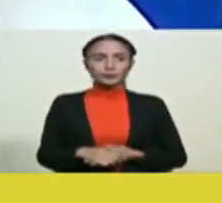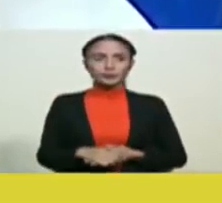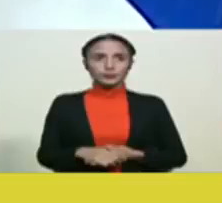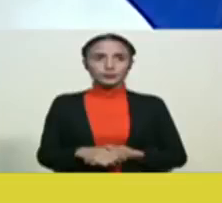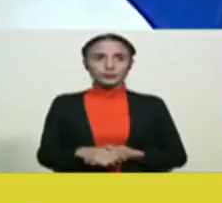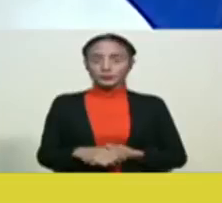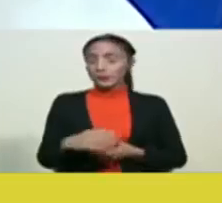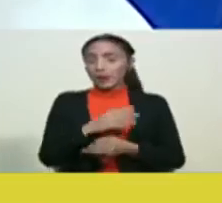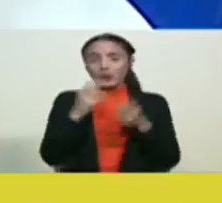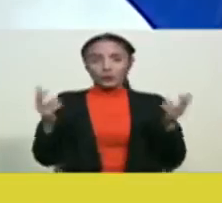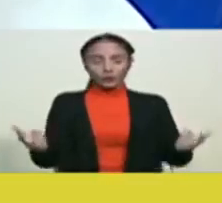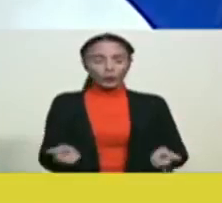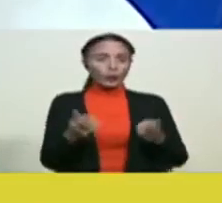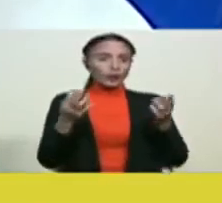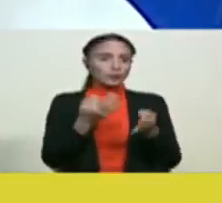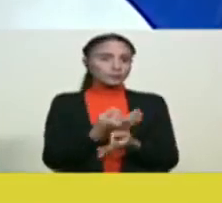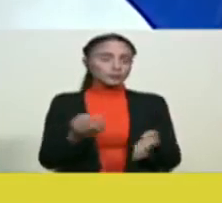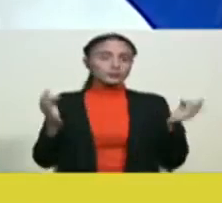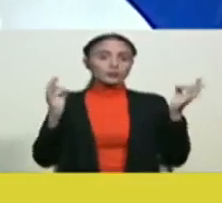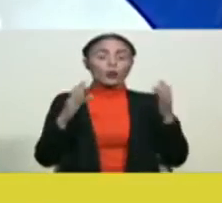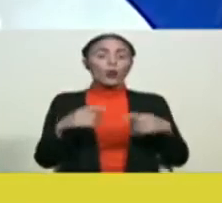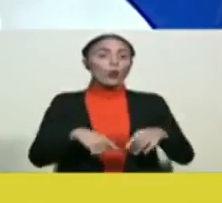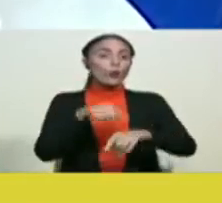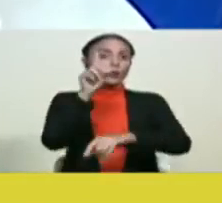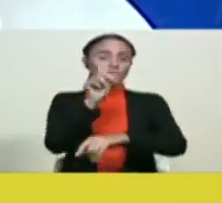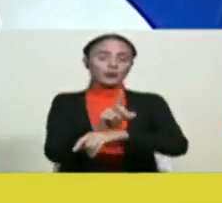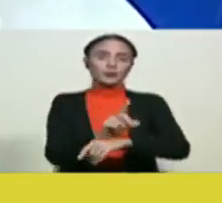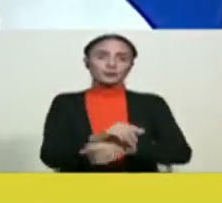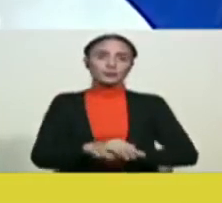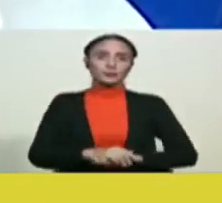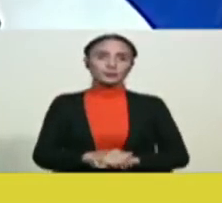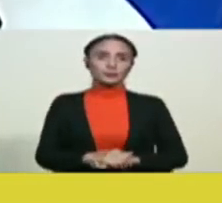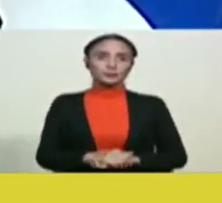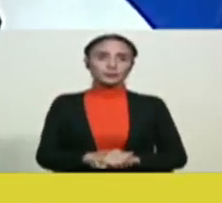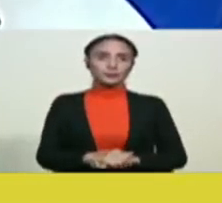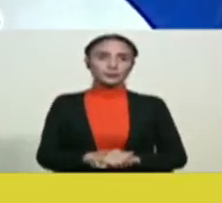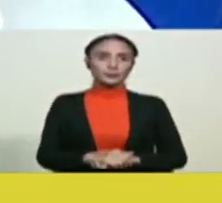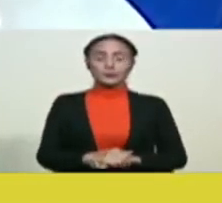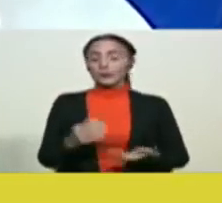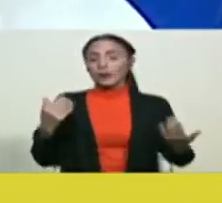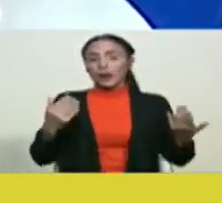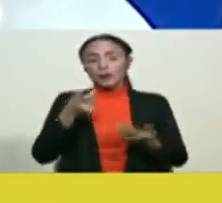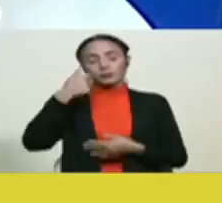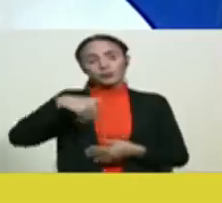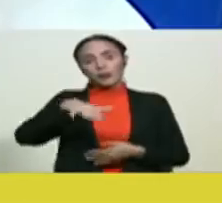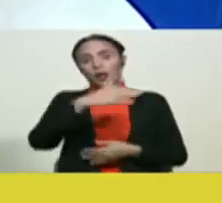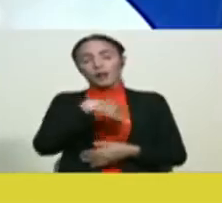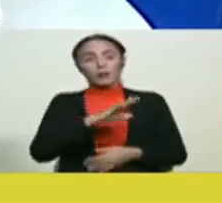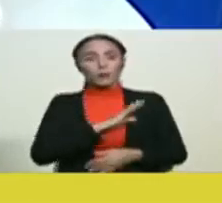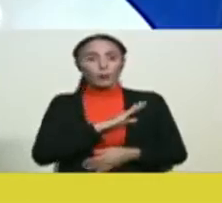histórica heroica única que le pertenece al pueblo de venezuela